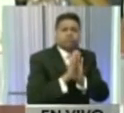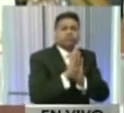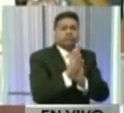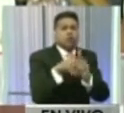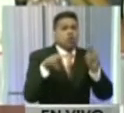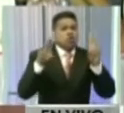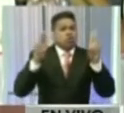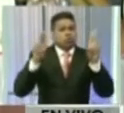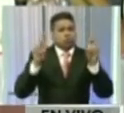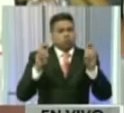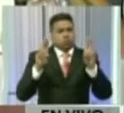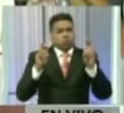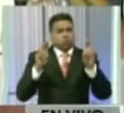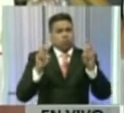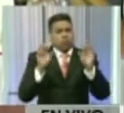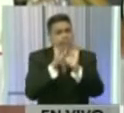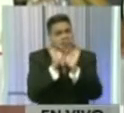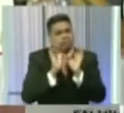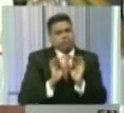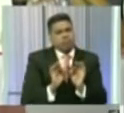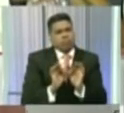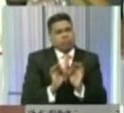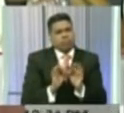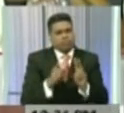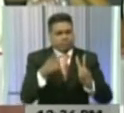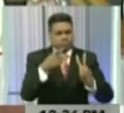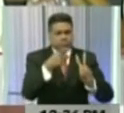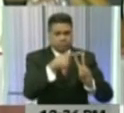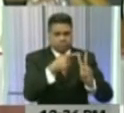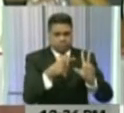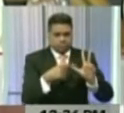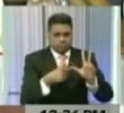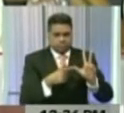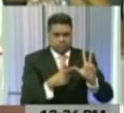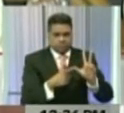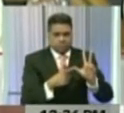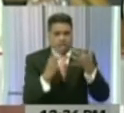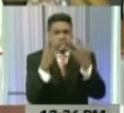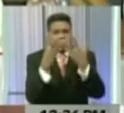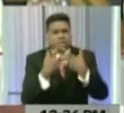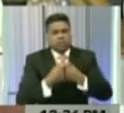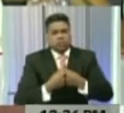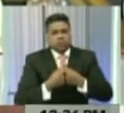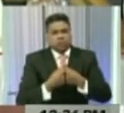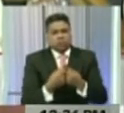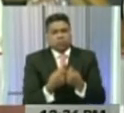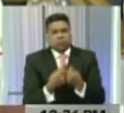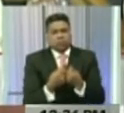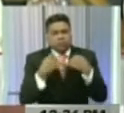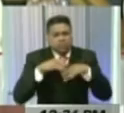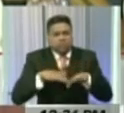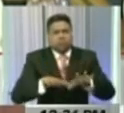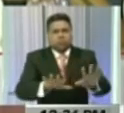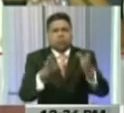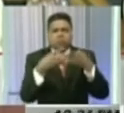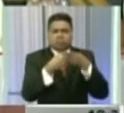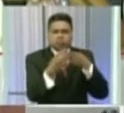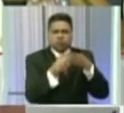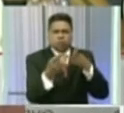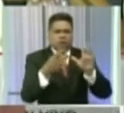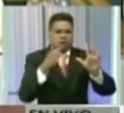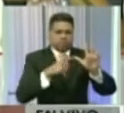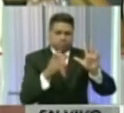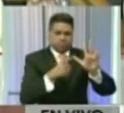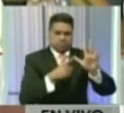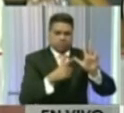Nueva política de captación, administración y distribución de divisas.